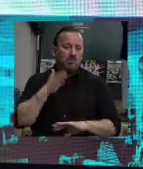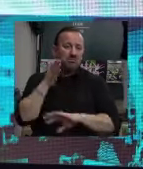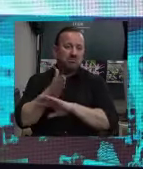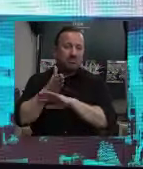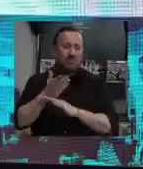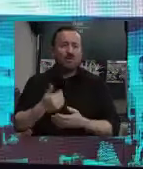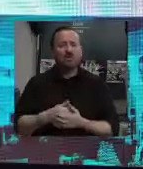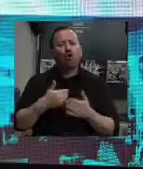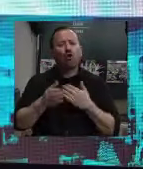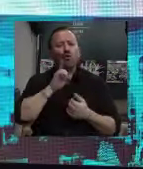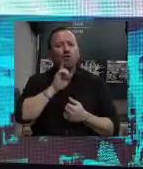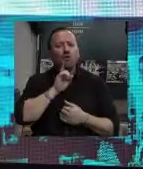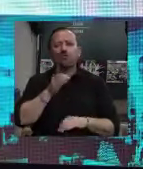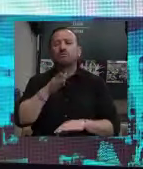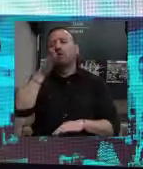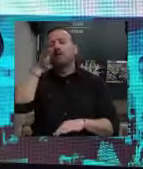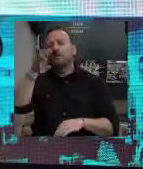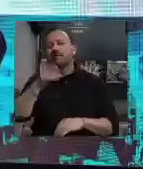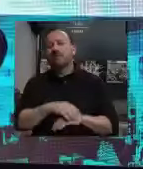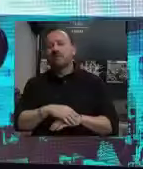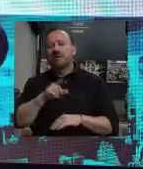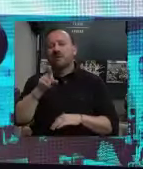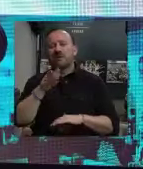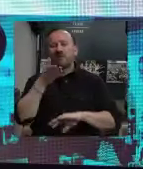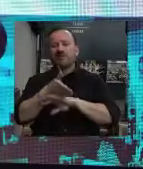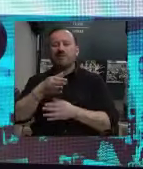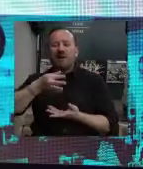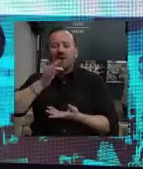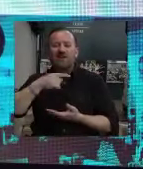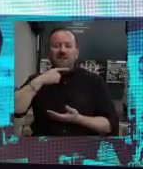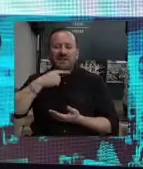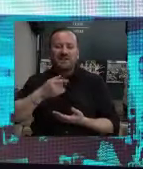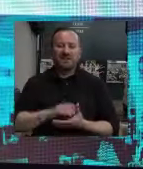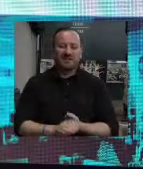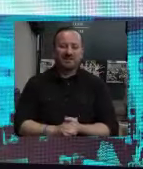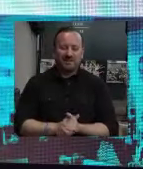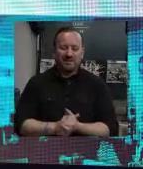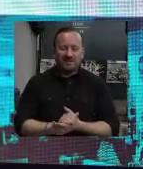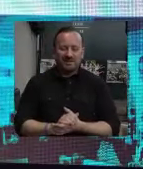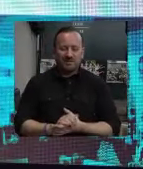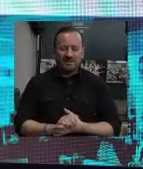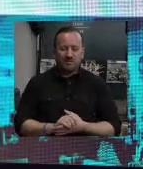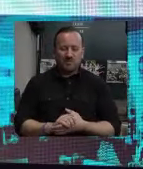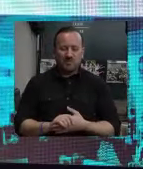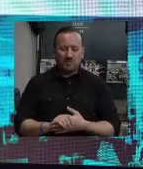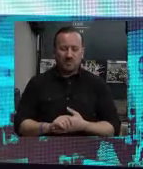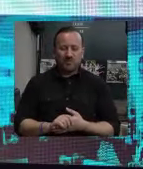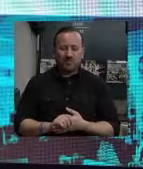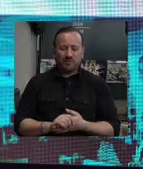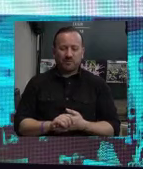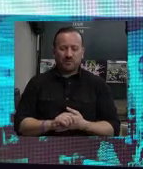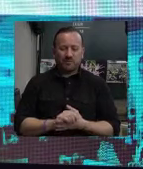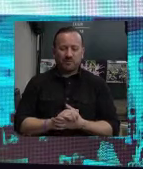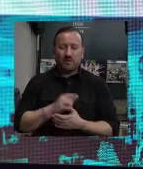dónde encuentran a Mario en La teja se llama la eso es premonitorio Sí eso allá lo encuentran